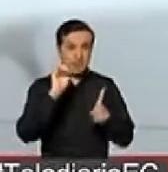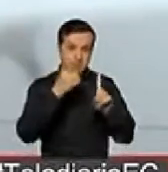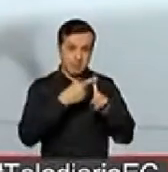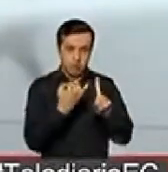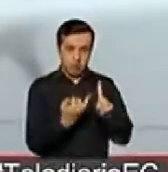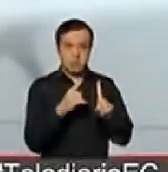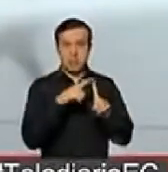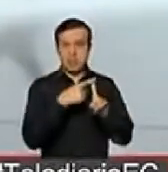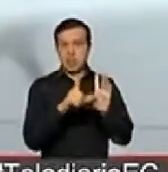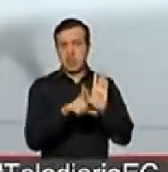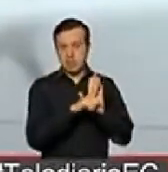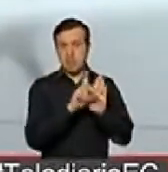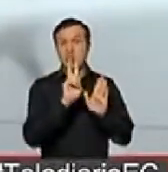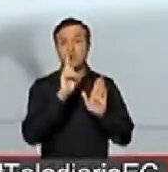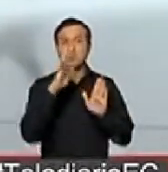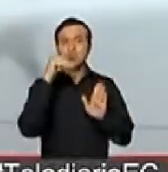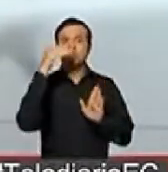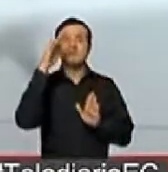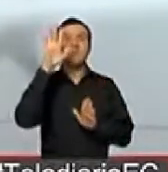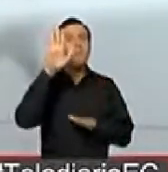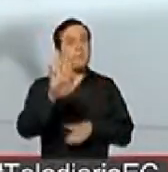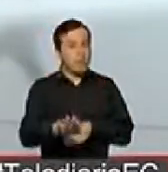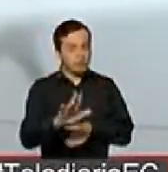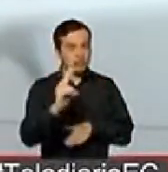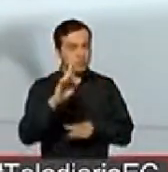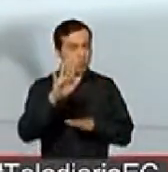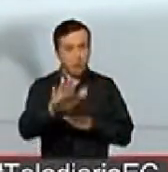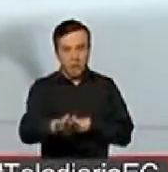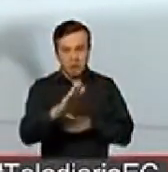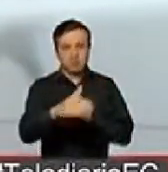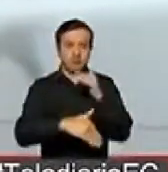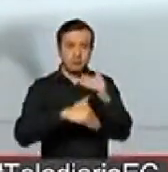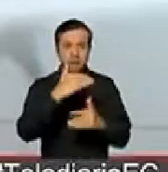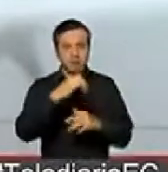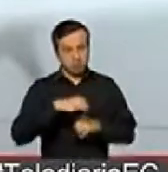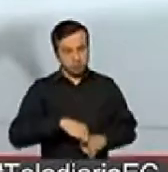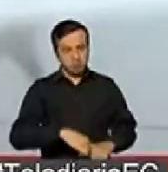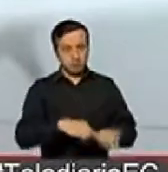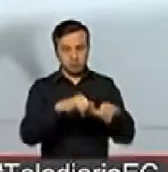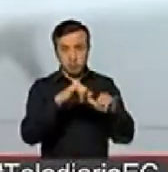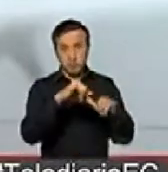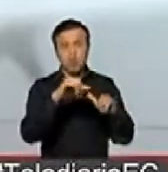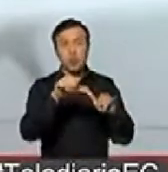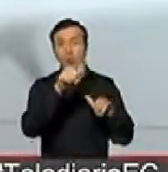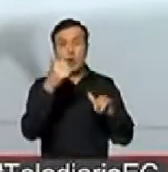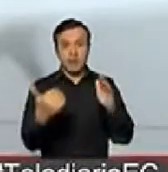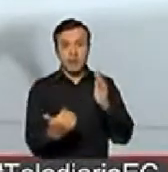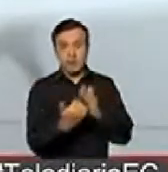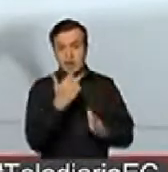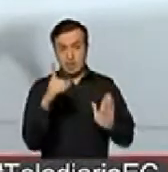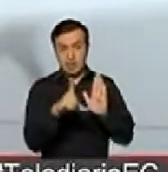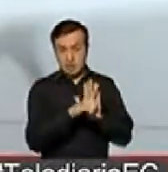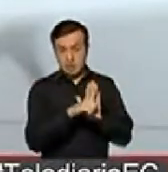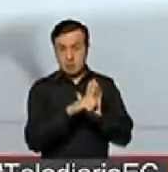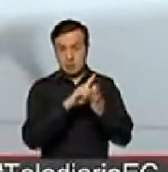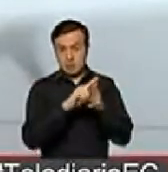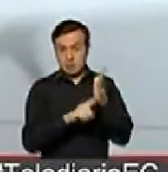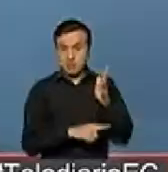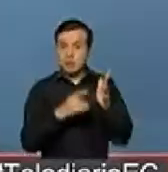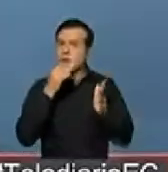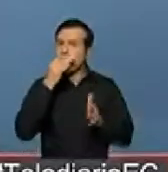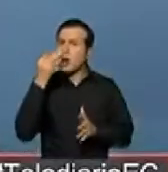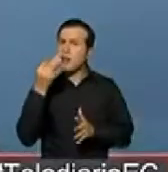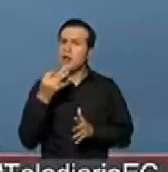piedra el día de hoy en la Asamblea Nacional para que alrededor de esto se empiecen a generar otras normas legales y sobre todo políticas ¿Cuál públicas. ¿Cuál es la